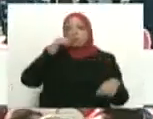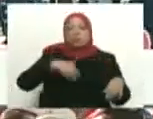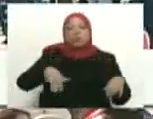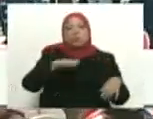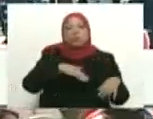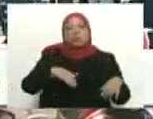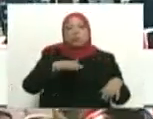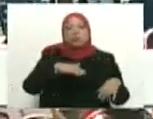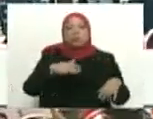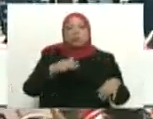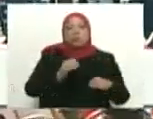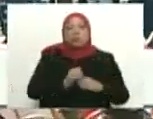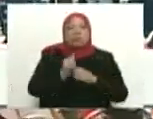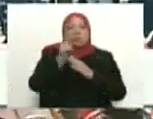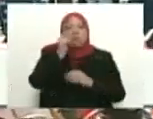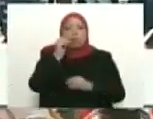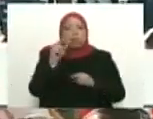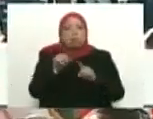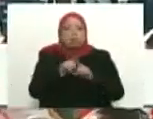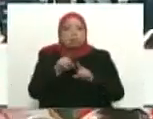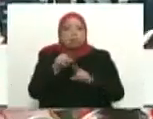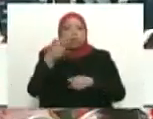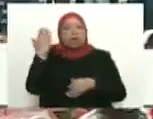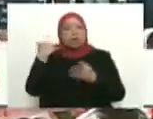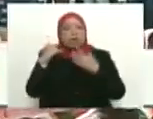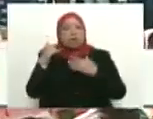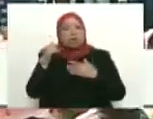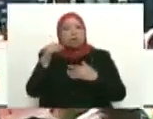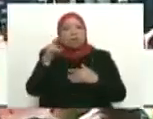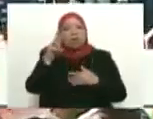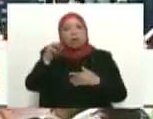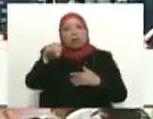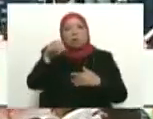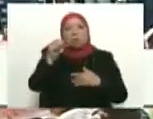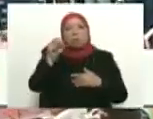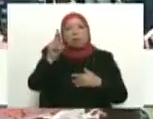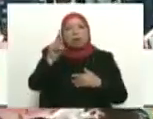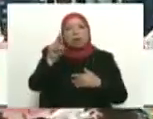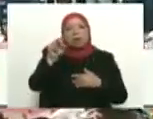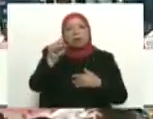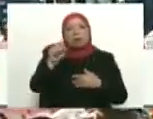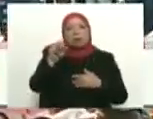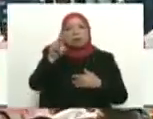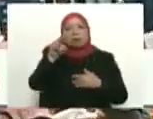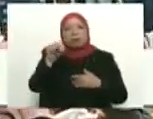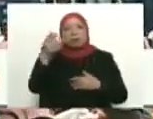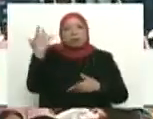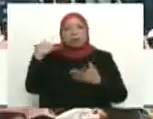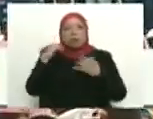Martín Valiente, pues. ¿Ustedes se acuerdan de Martín Valiente? Allá, aquellos dos que